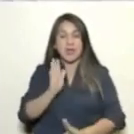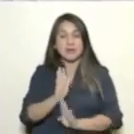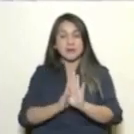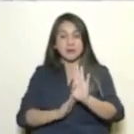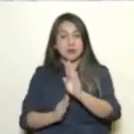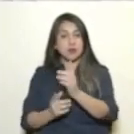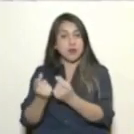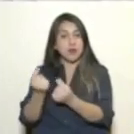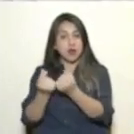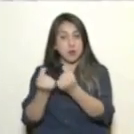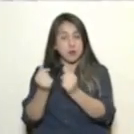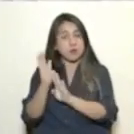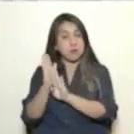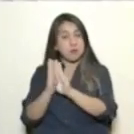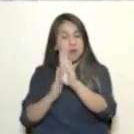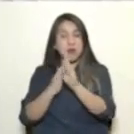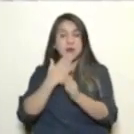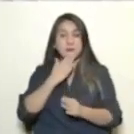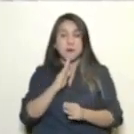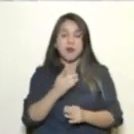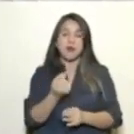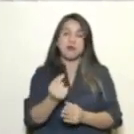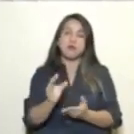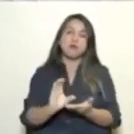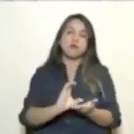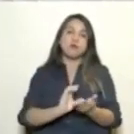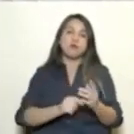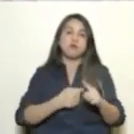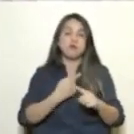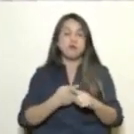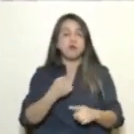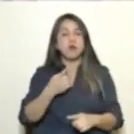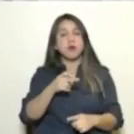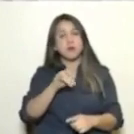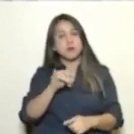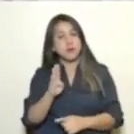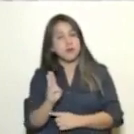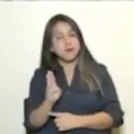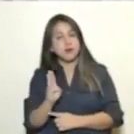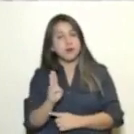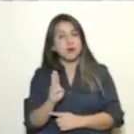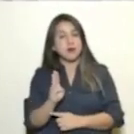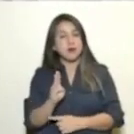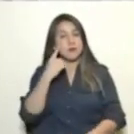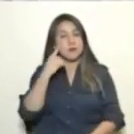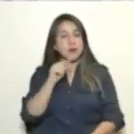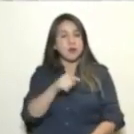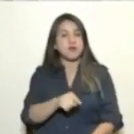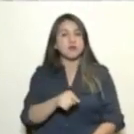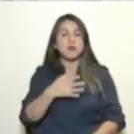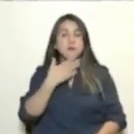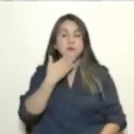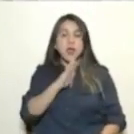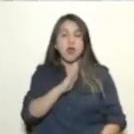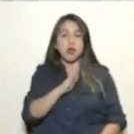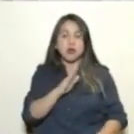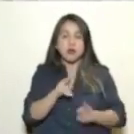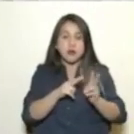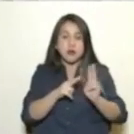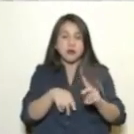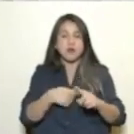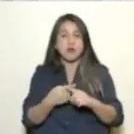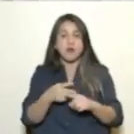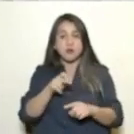económico, hubo un mejoramiento en el ingreso por habitante, como dicen los economistas, pero esos mejoramientos en los ingresos